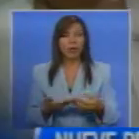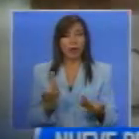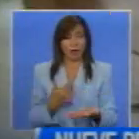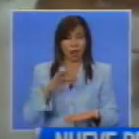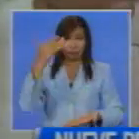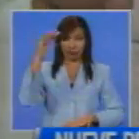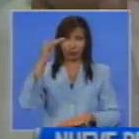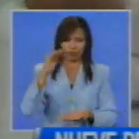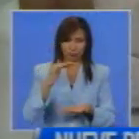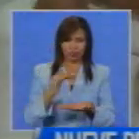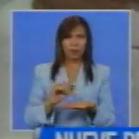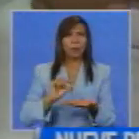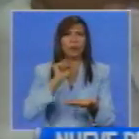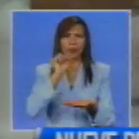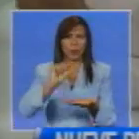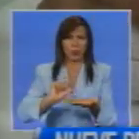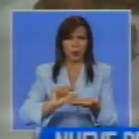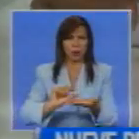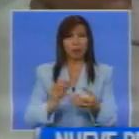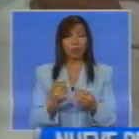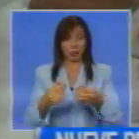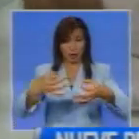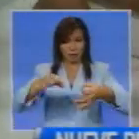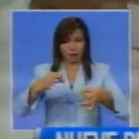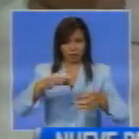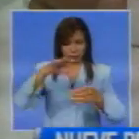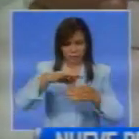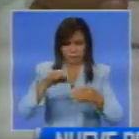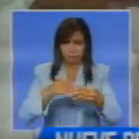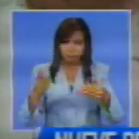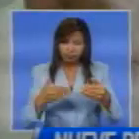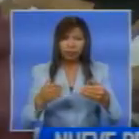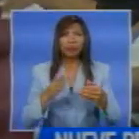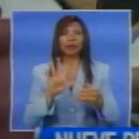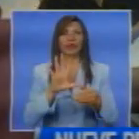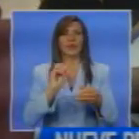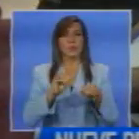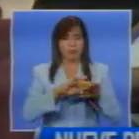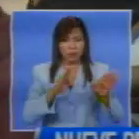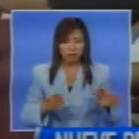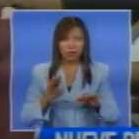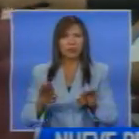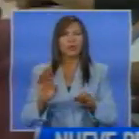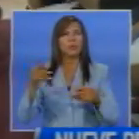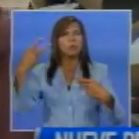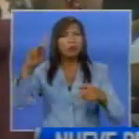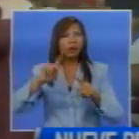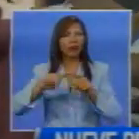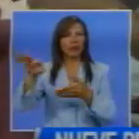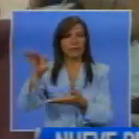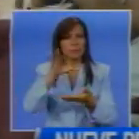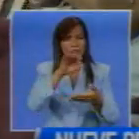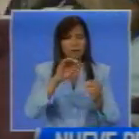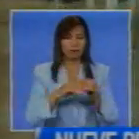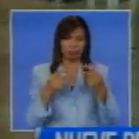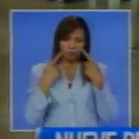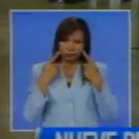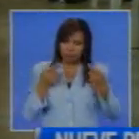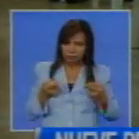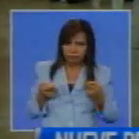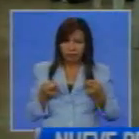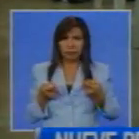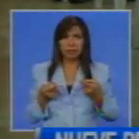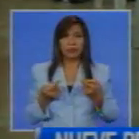mínimo. La verificación y el recuento de las papeletas lo hacen en 50 mesas con presencia de delegados de las organizaciones políticas que esperan la